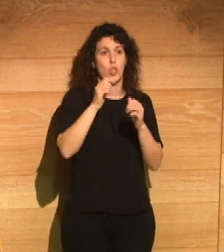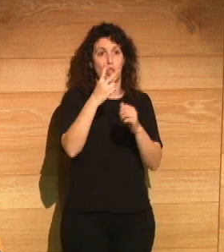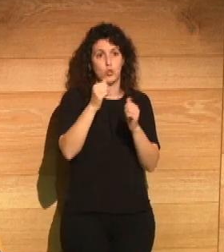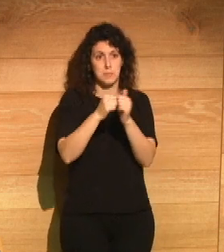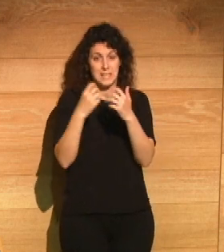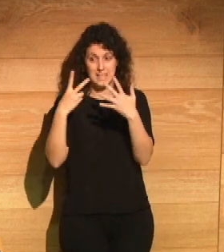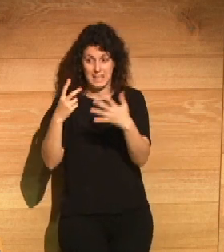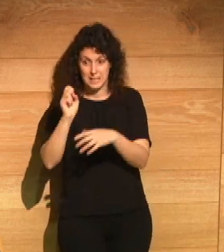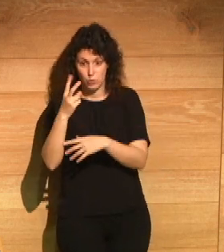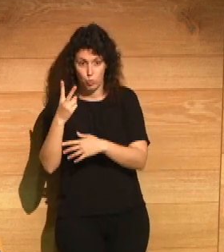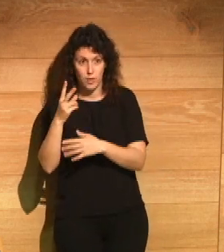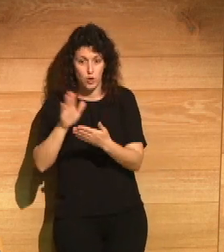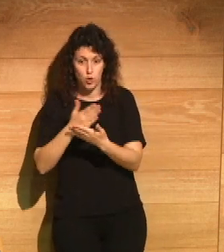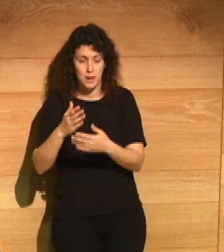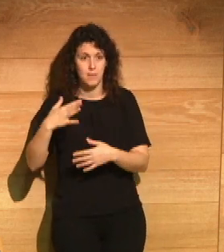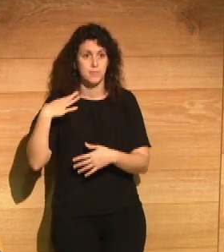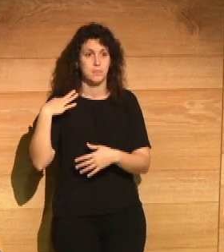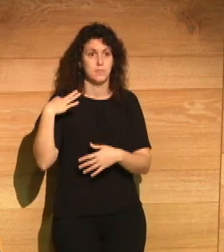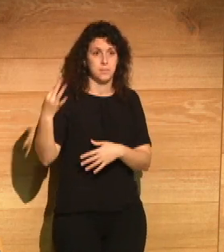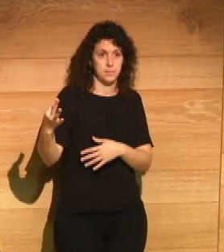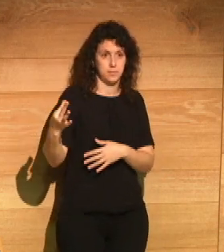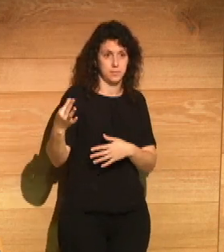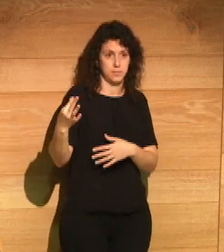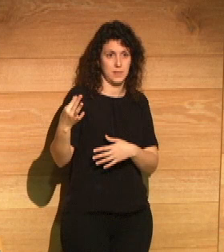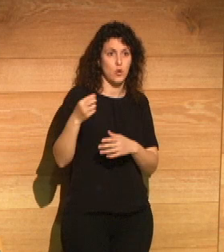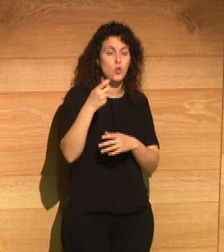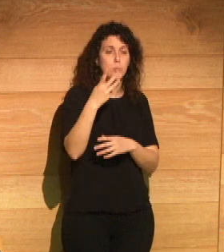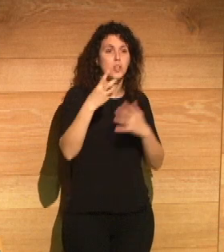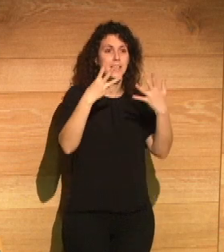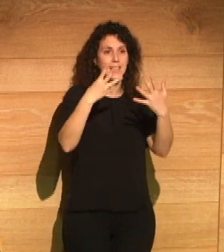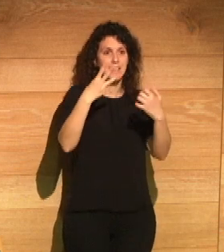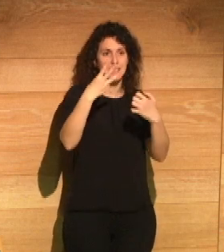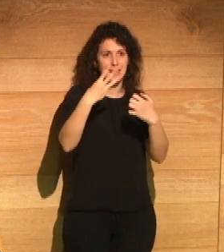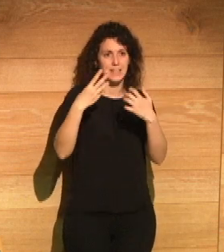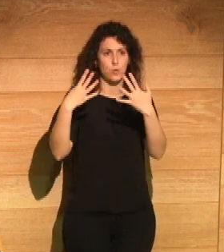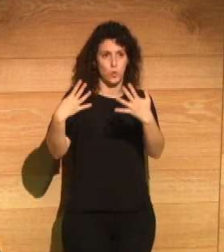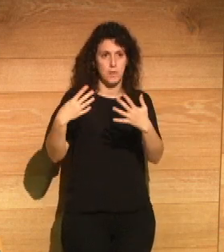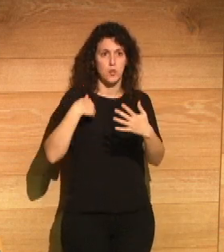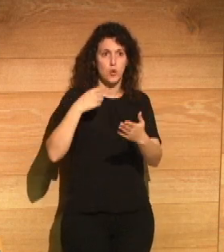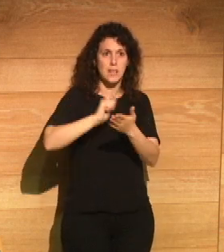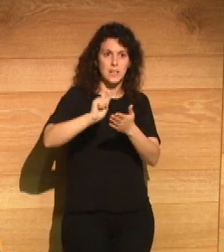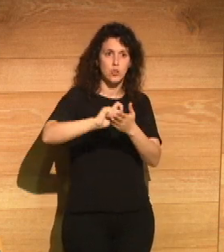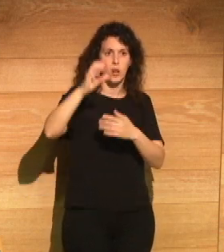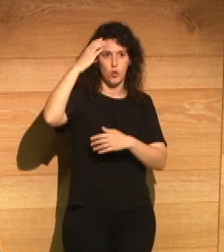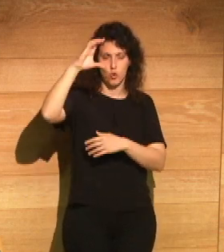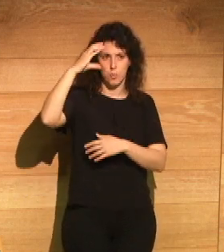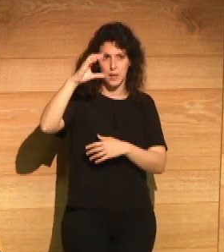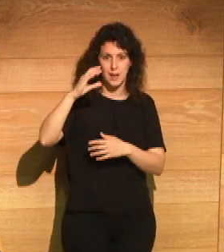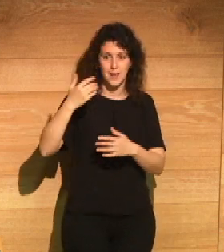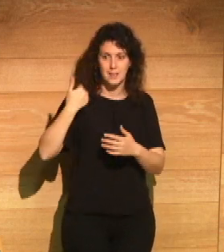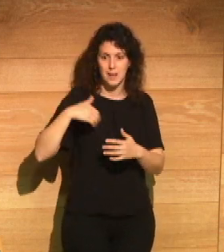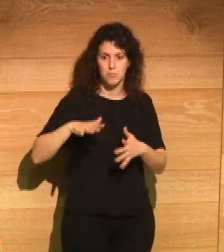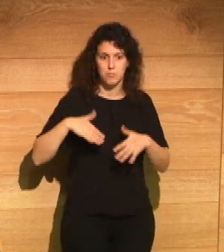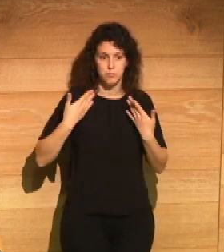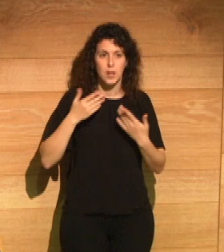segunda novela, me eligieron en esta lista de Bogotá 39, y en esa lista yo era una escritora colombiana que de pronto tenía